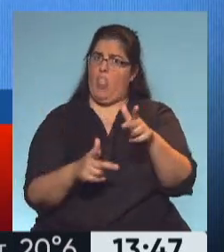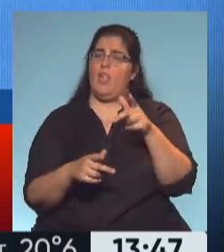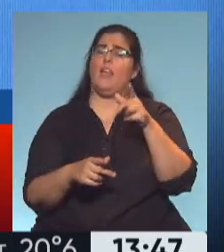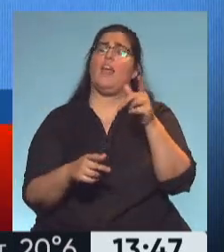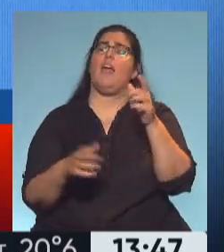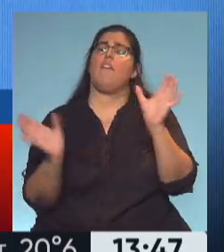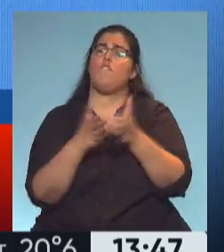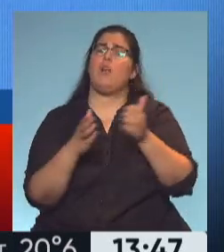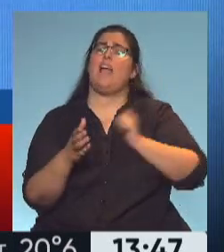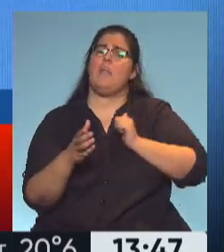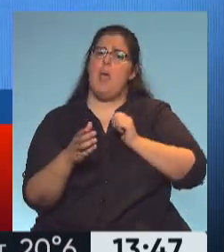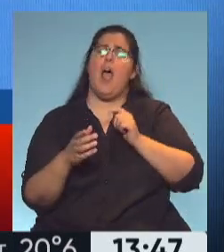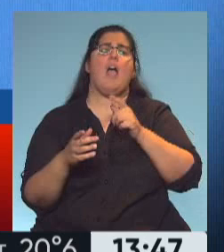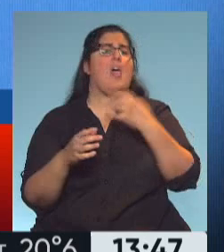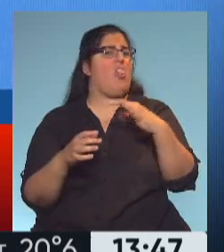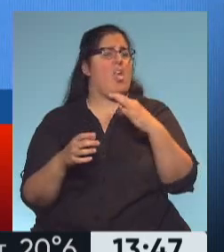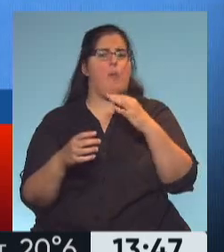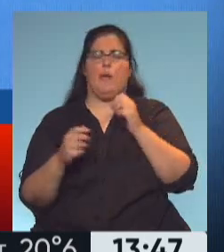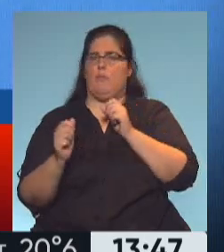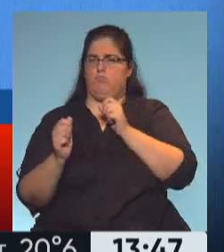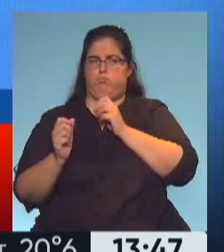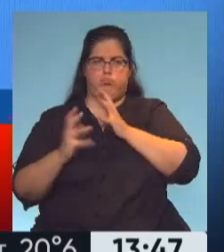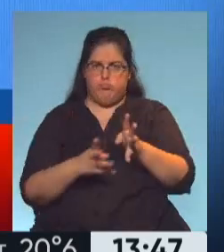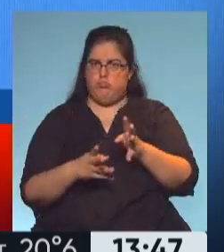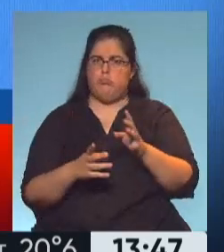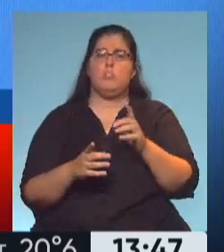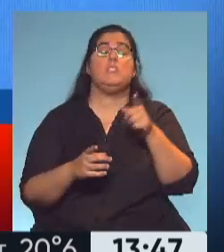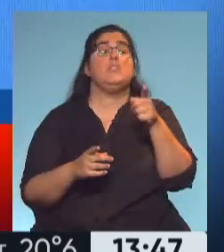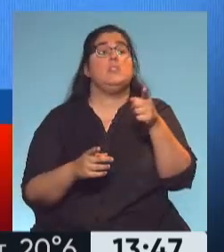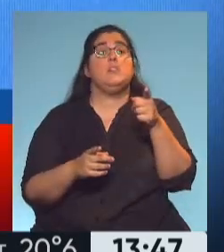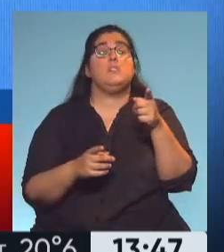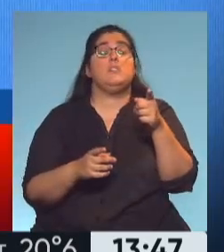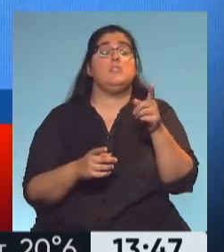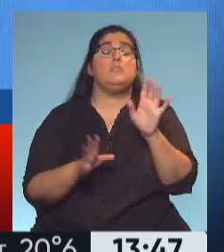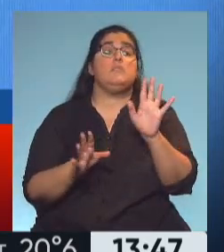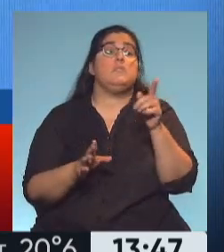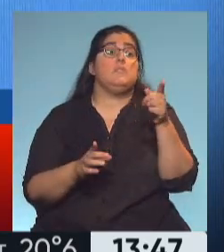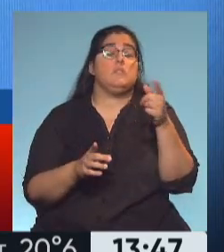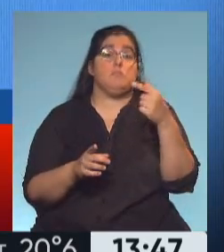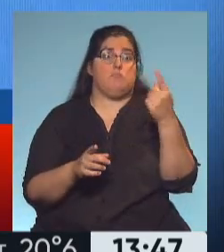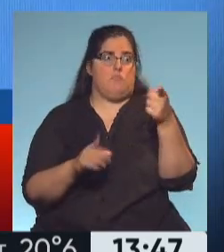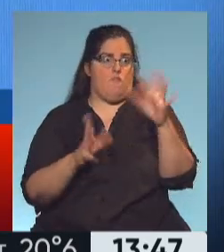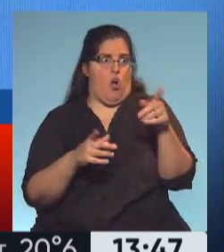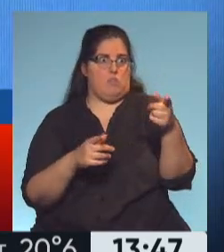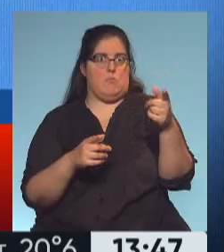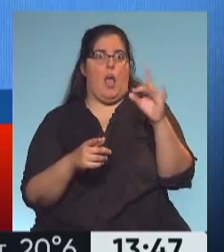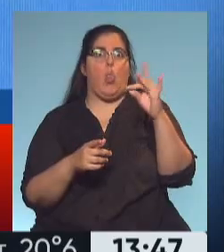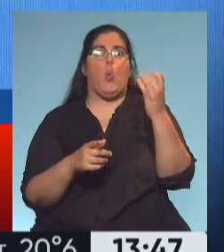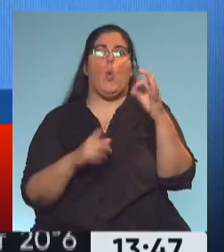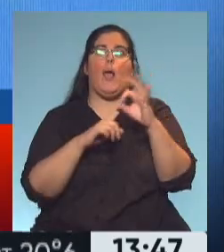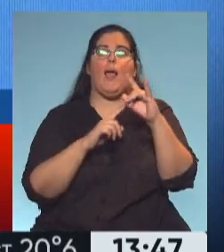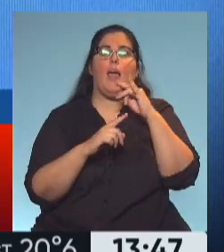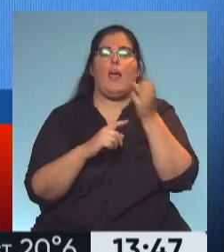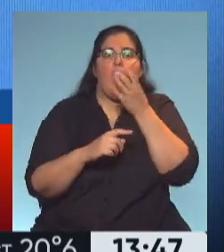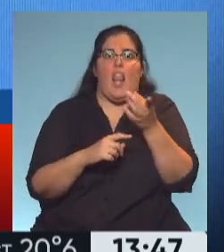Bolivariana que conteste contundentemente las declaraciones temerarias de Iván Duque